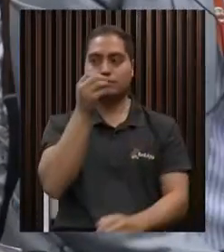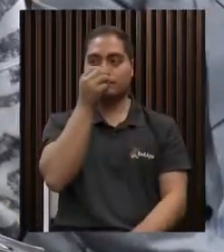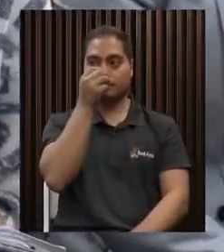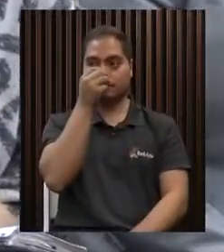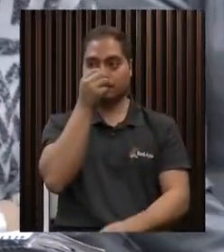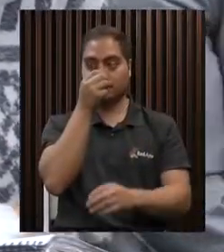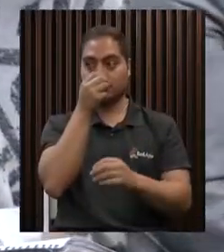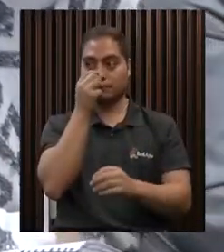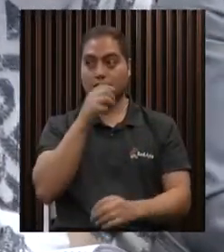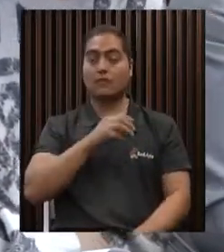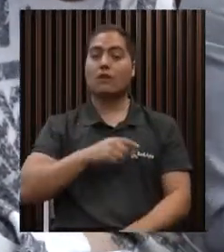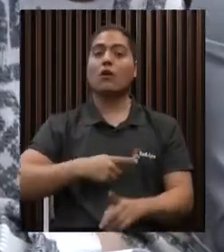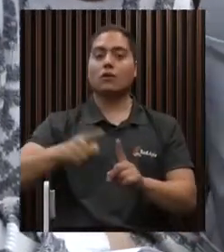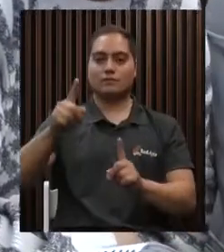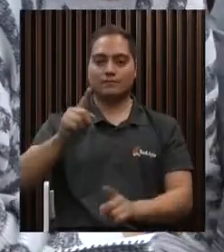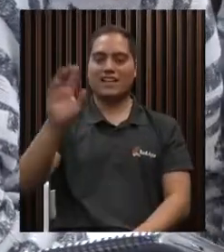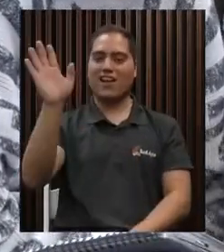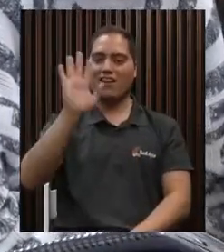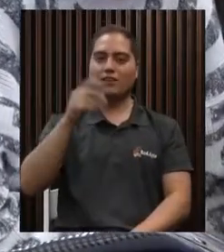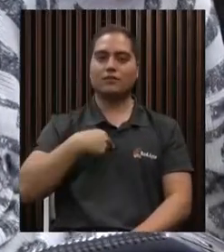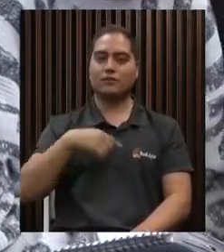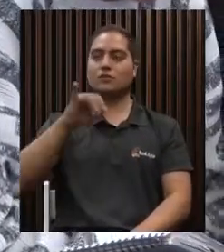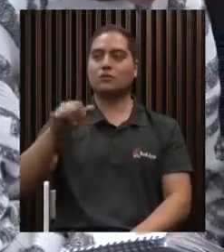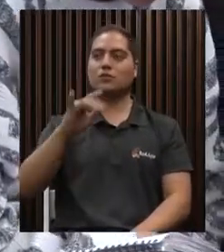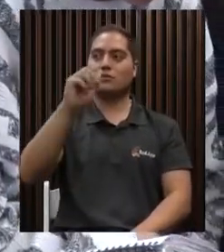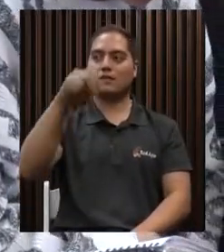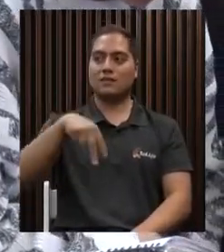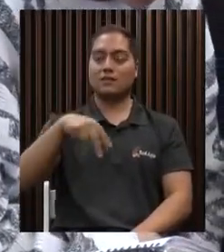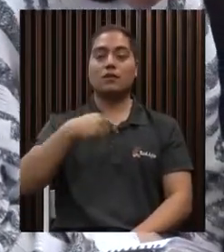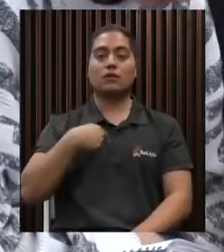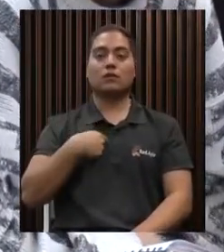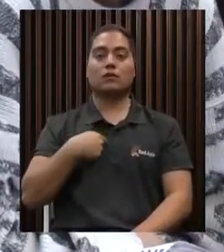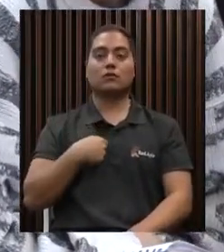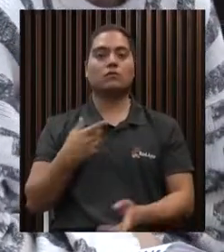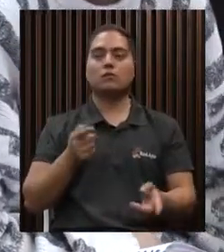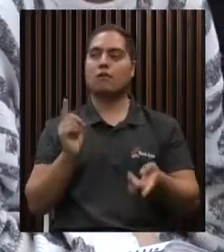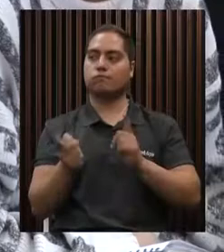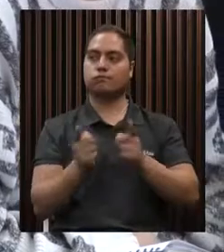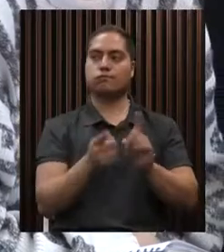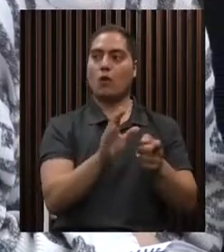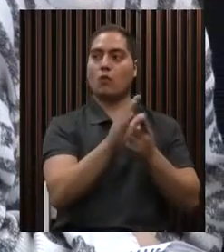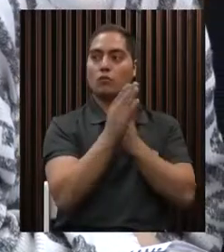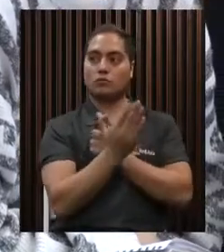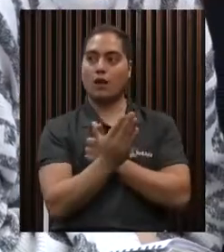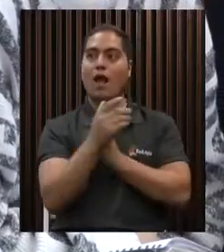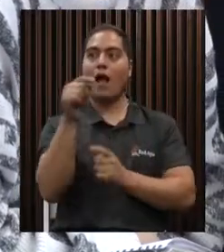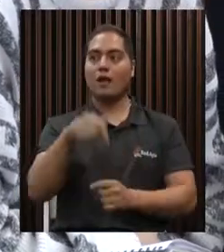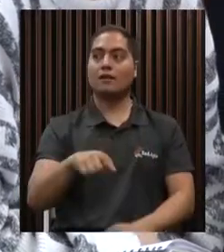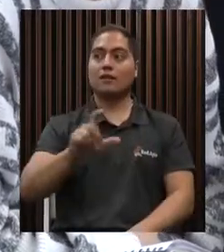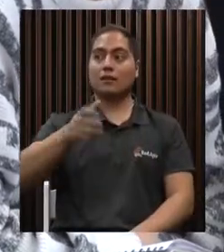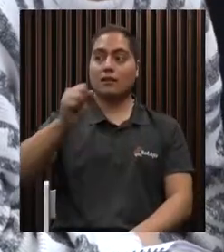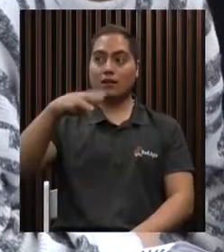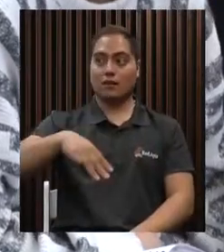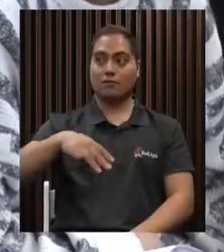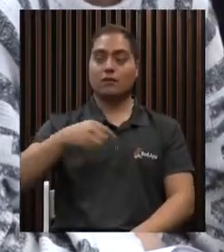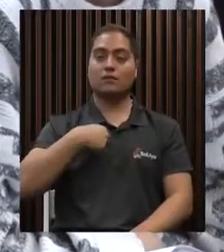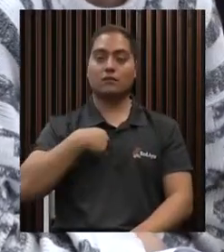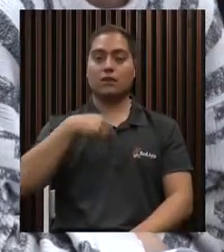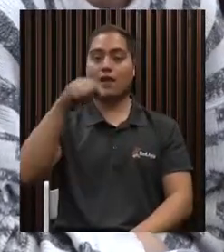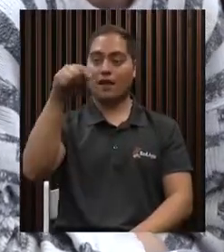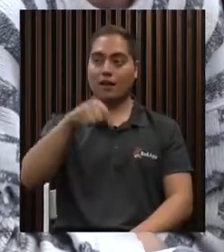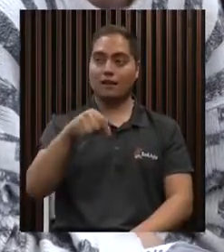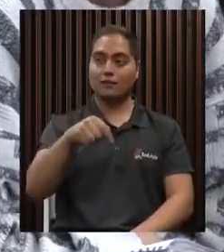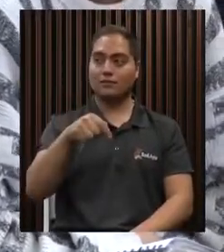Hola, mi nombre es Juan Pablo Klenner, soy gestor cultural. Trabajo aquí en GAM en el área de audiencias